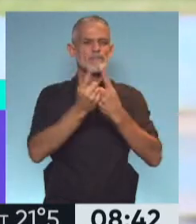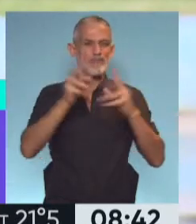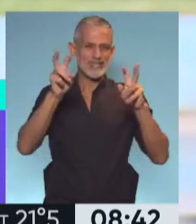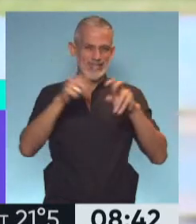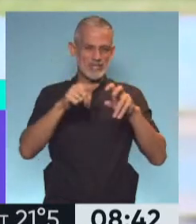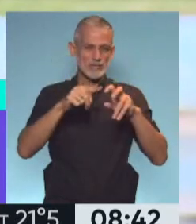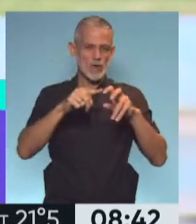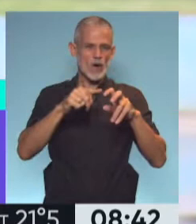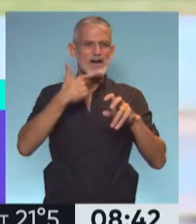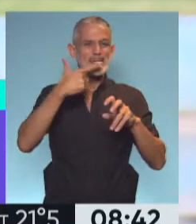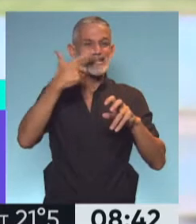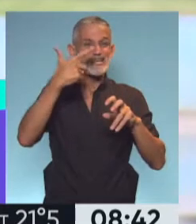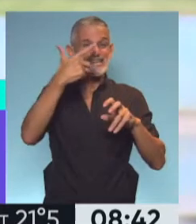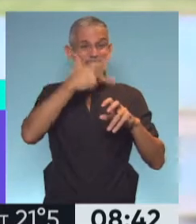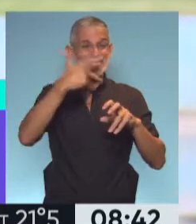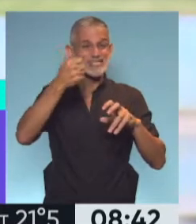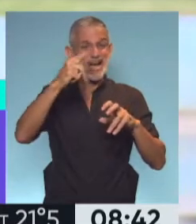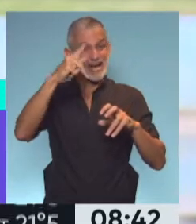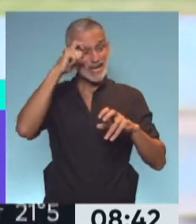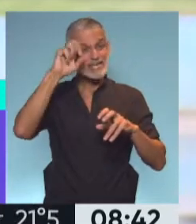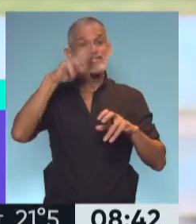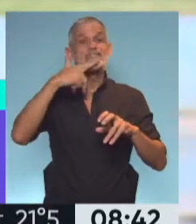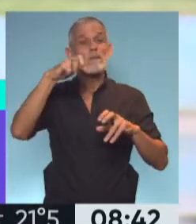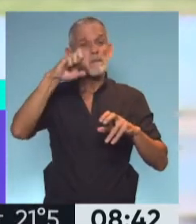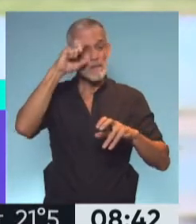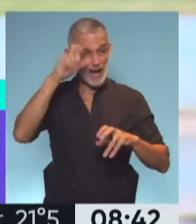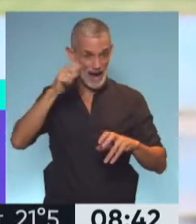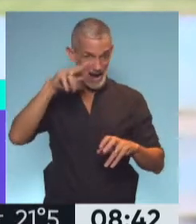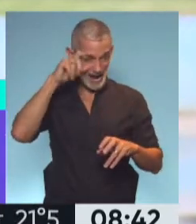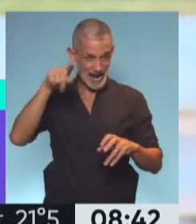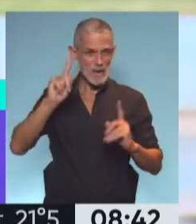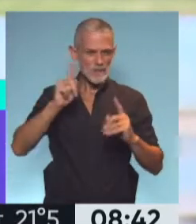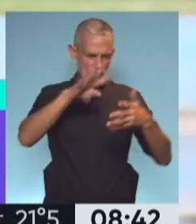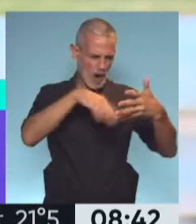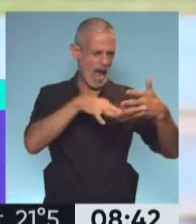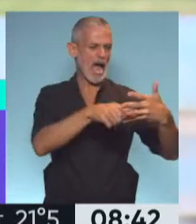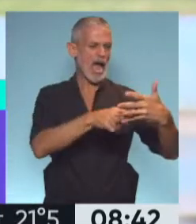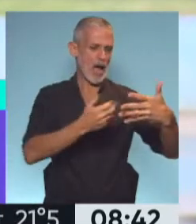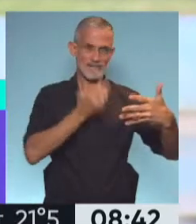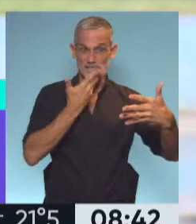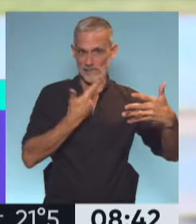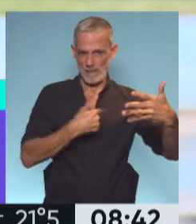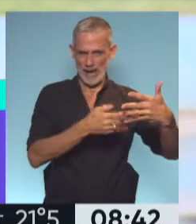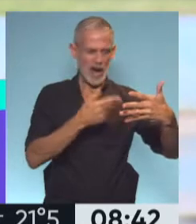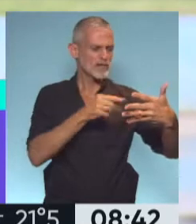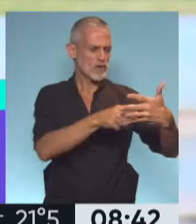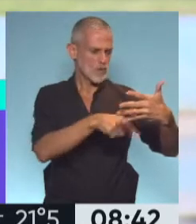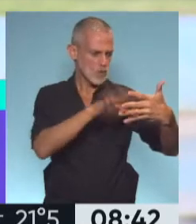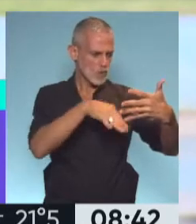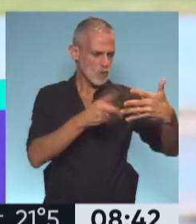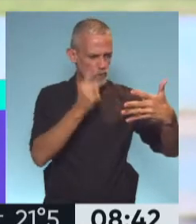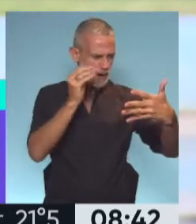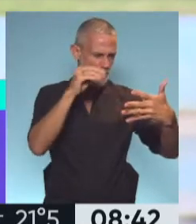la obra de Shakespeare, Macbeth, que es una obra que me apasiona, que tiene condiciones sí, muy particulares, muy sobrenaturales, que